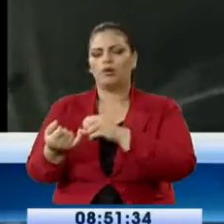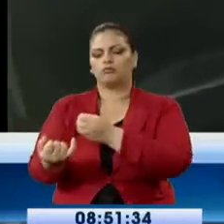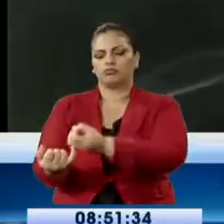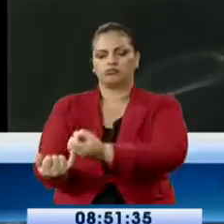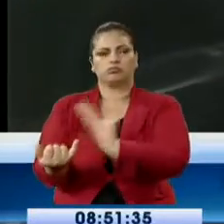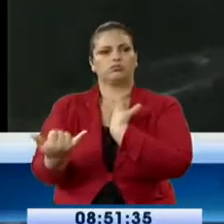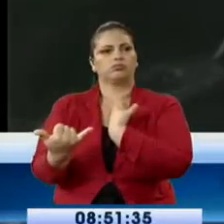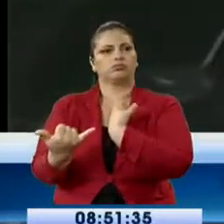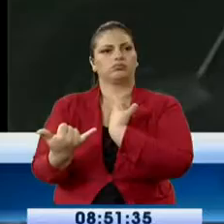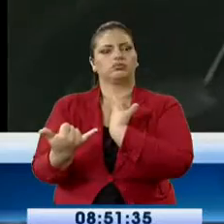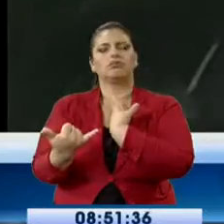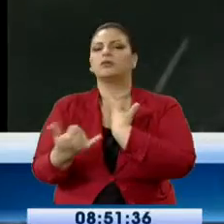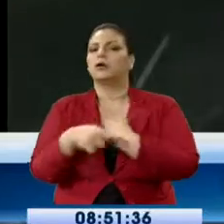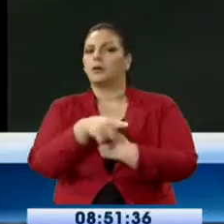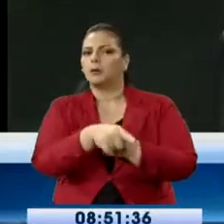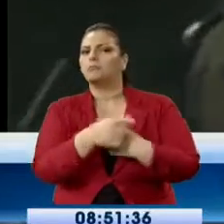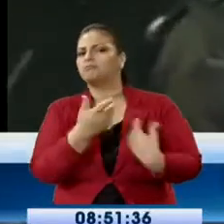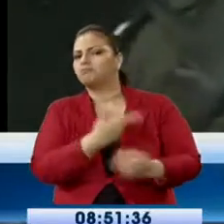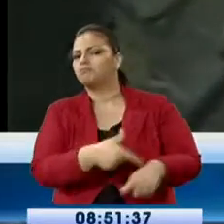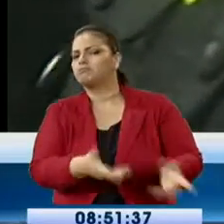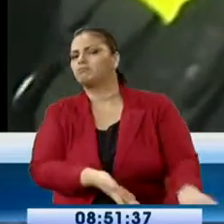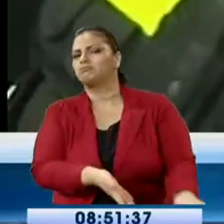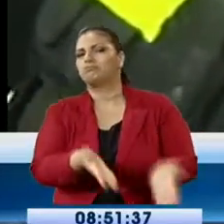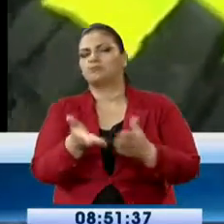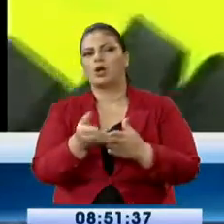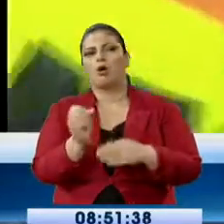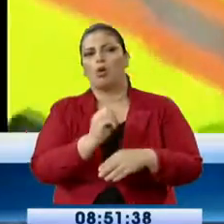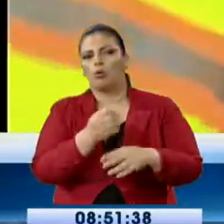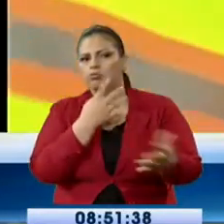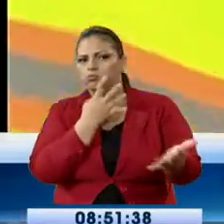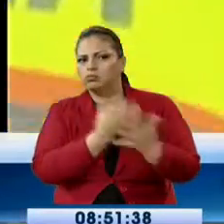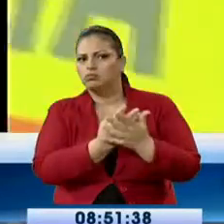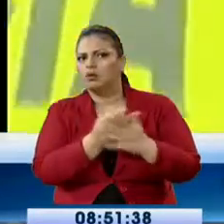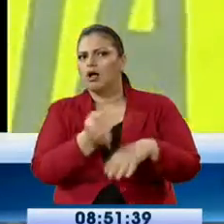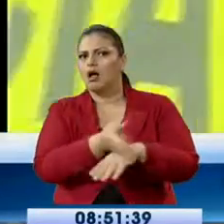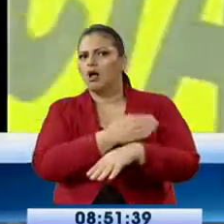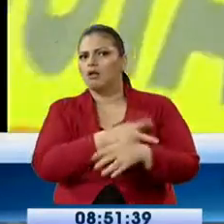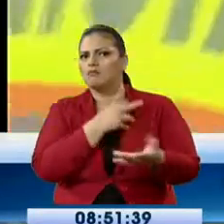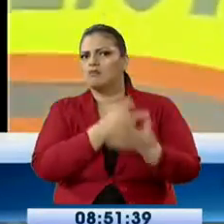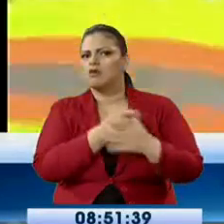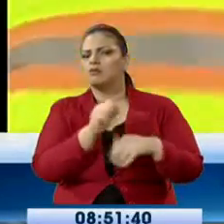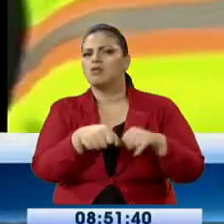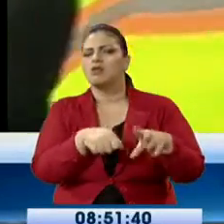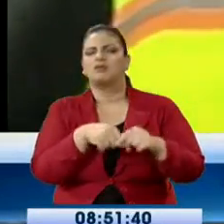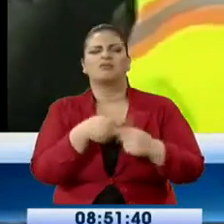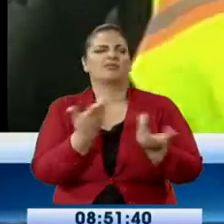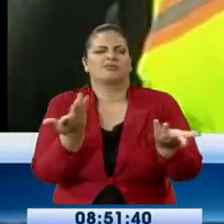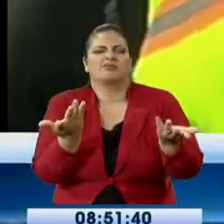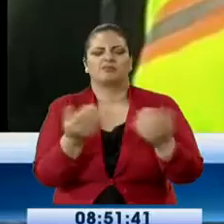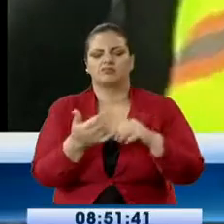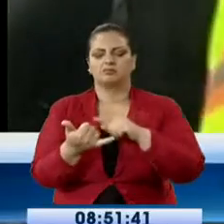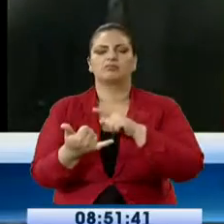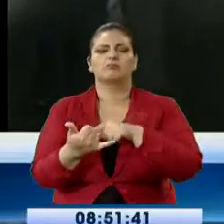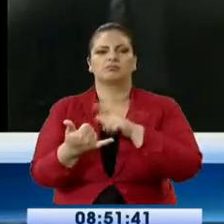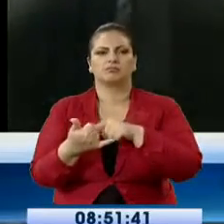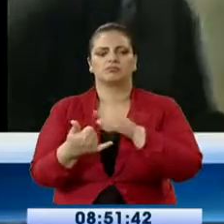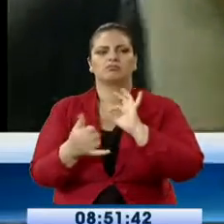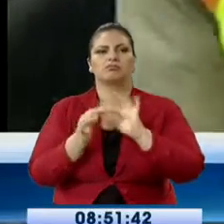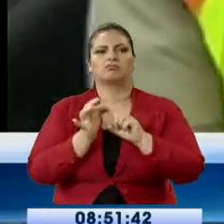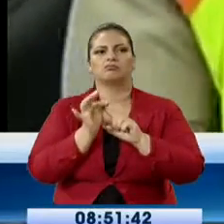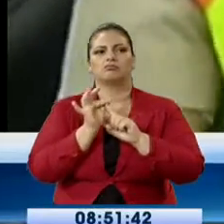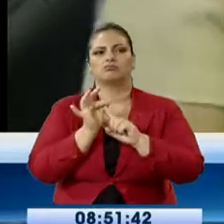los números de cédula. Vemos que todo se desarrolla en absoluta normalidad. No ha habido ningún tipo